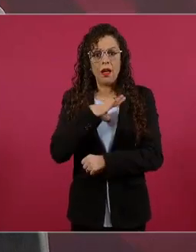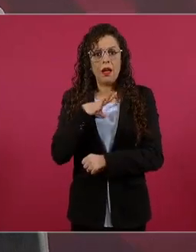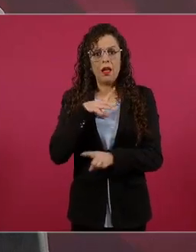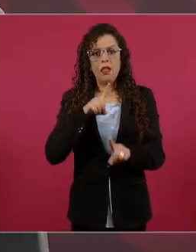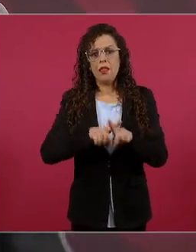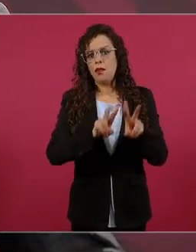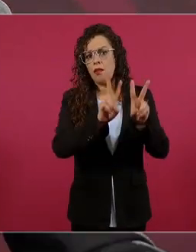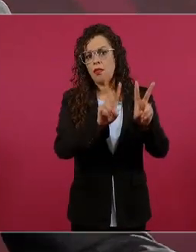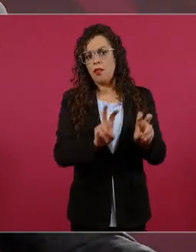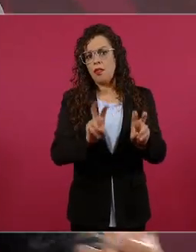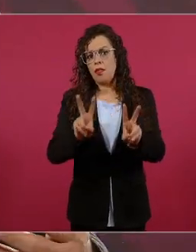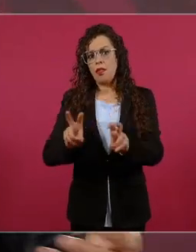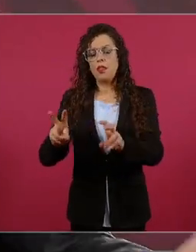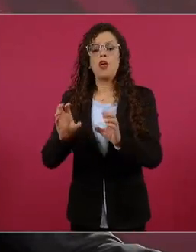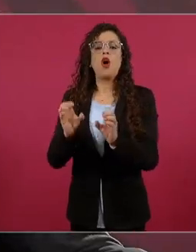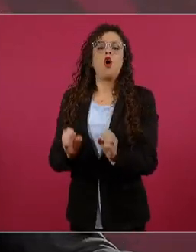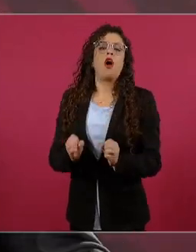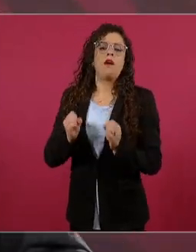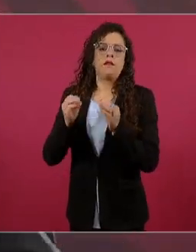Y